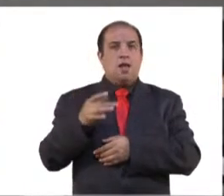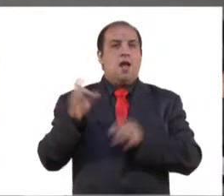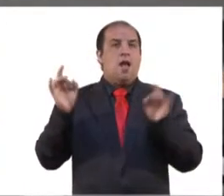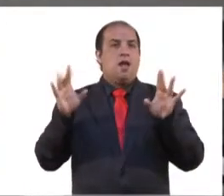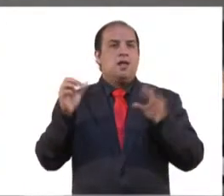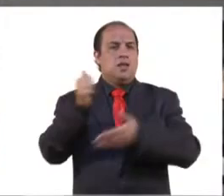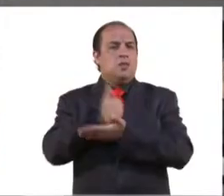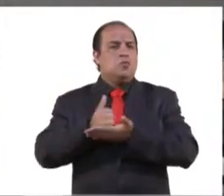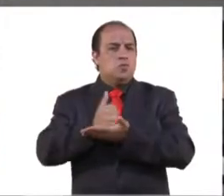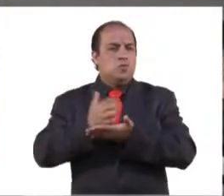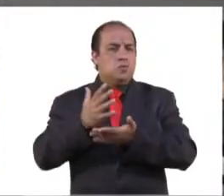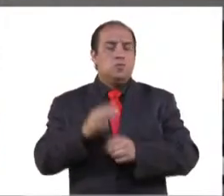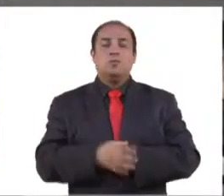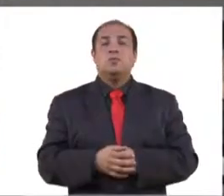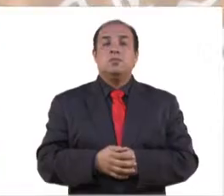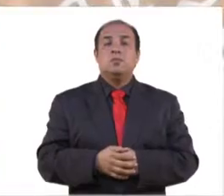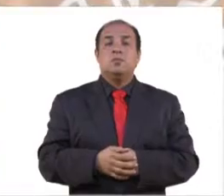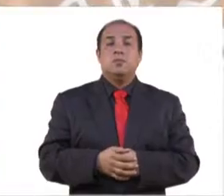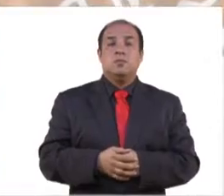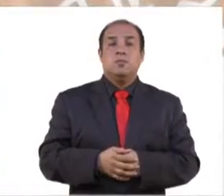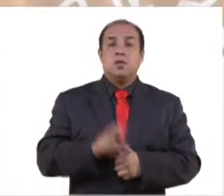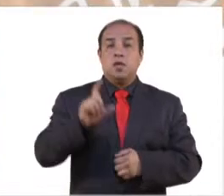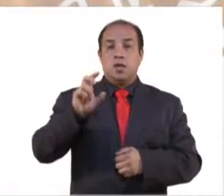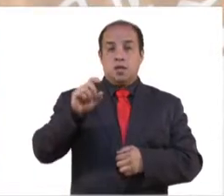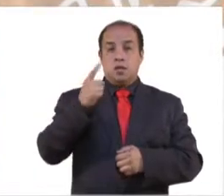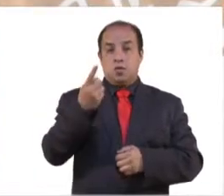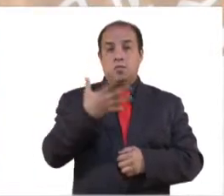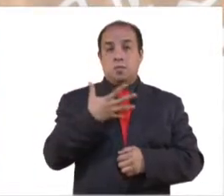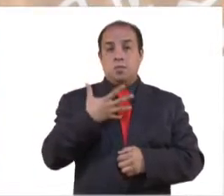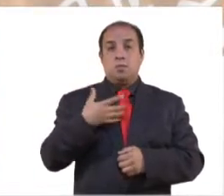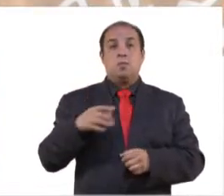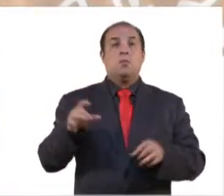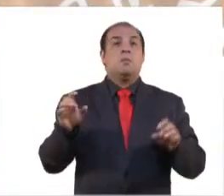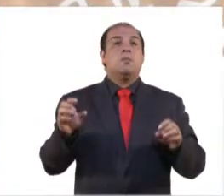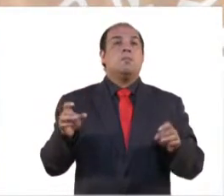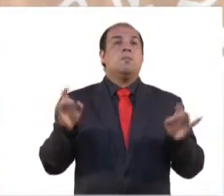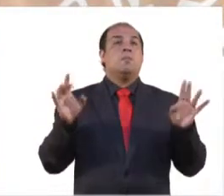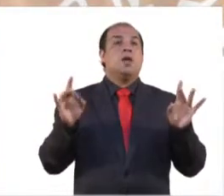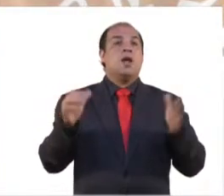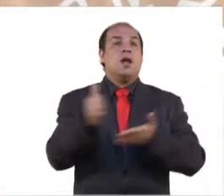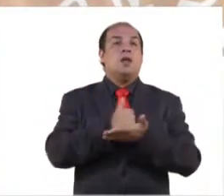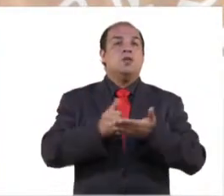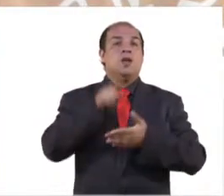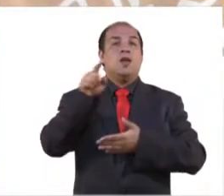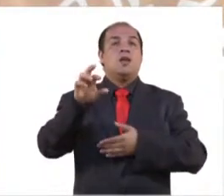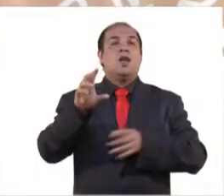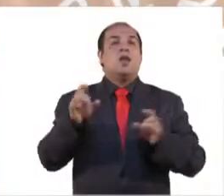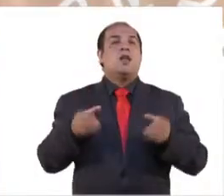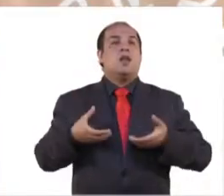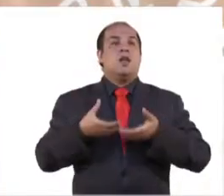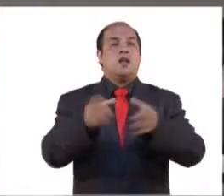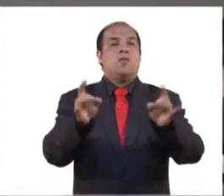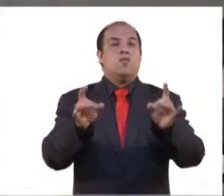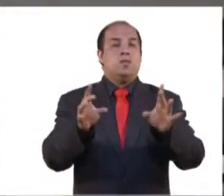Los Ángeles Azules. El 31 van a estar Los Ángeles Azules en Reforma. Perfecto. Gracias, doctor.